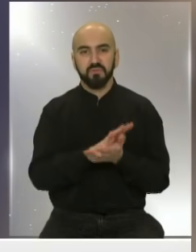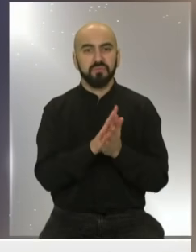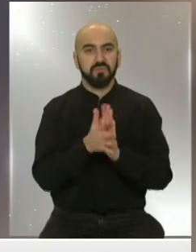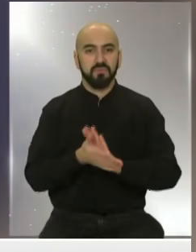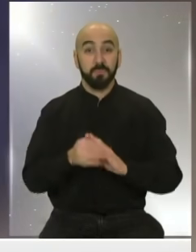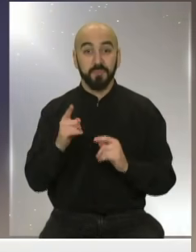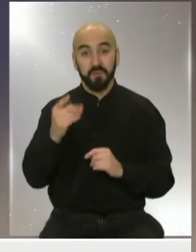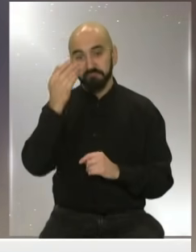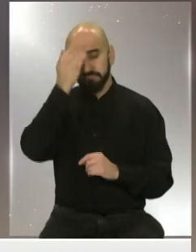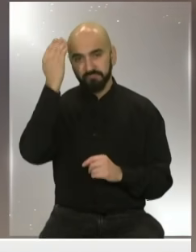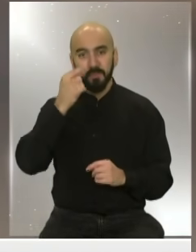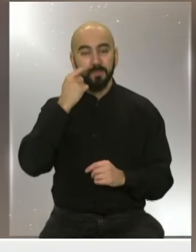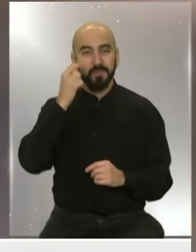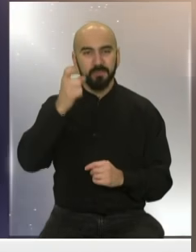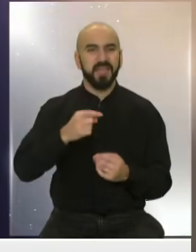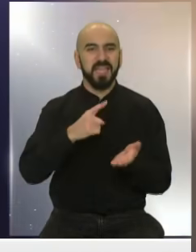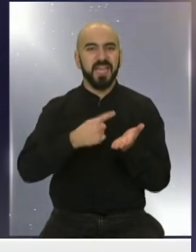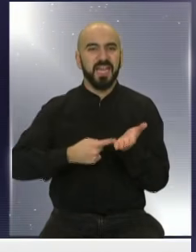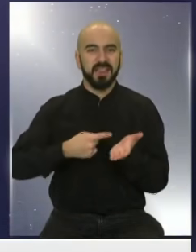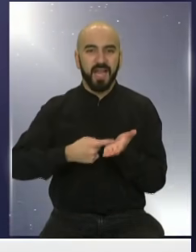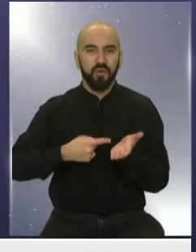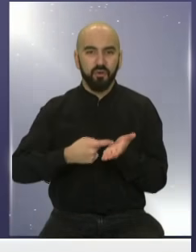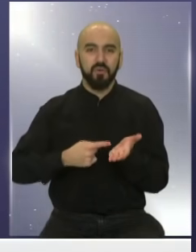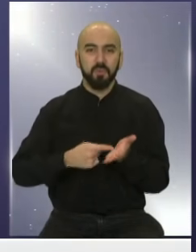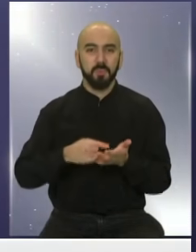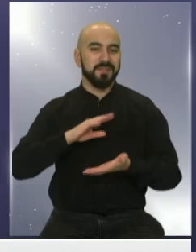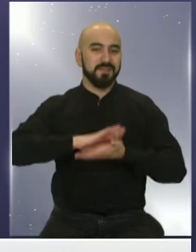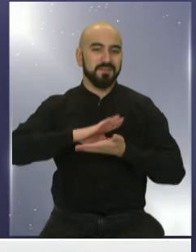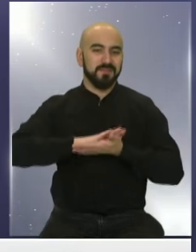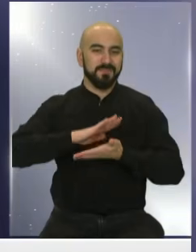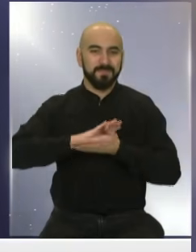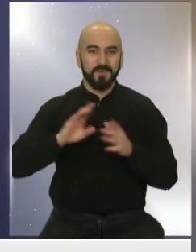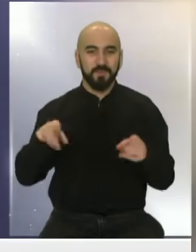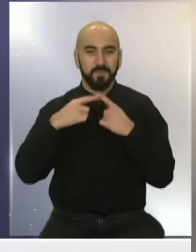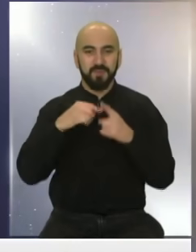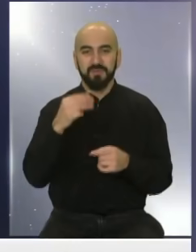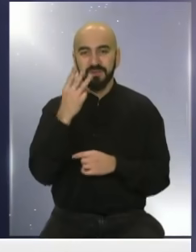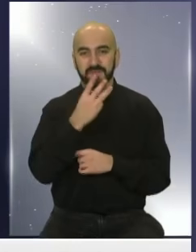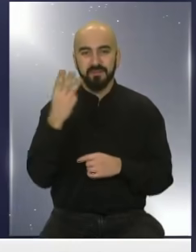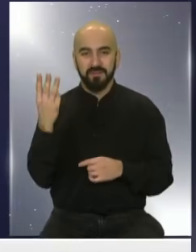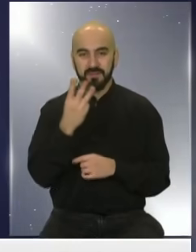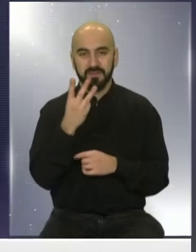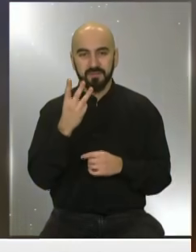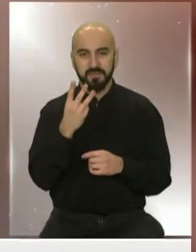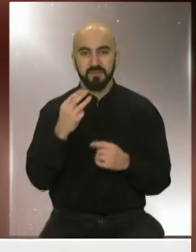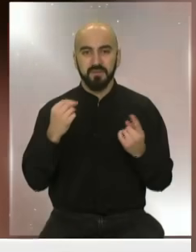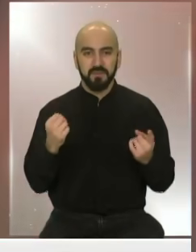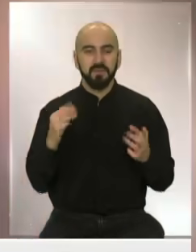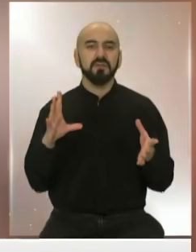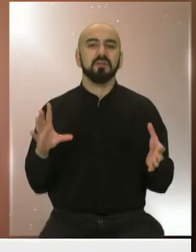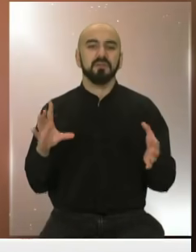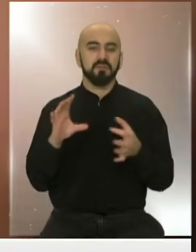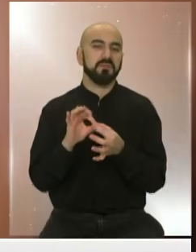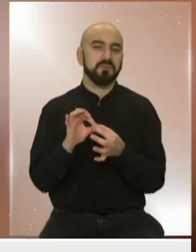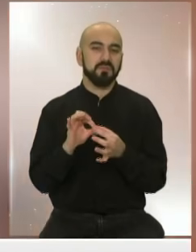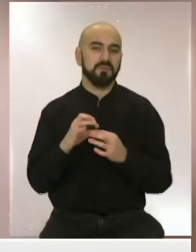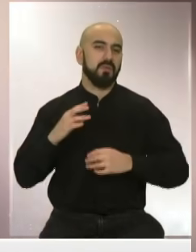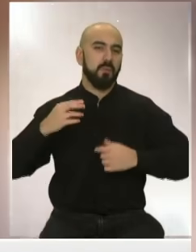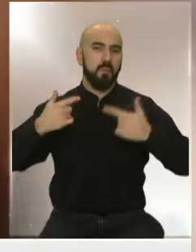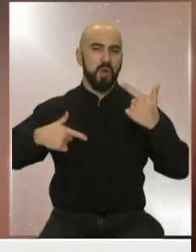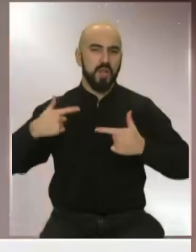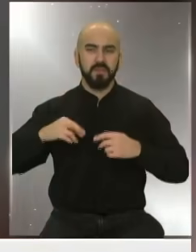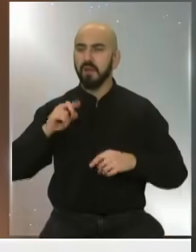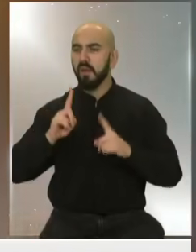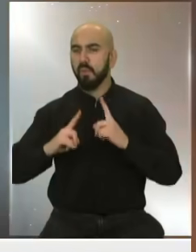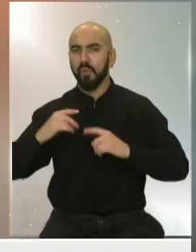en la ciudad de Río Gallegos celebró su cumpleaños número 33 junto a políticos locales vinculados al kirchnerismo y empresarios de la zona.